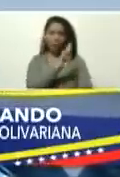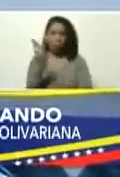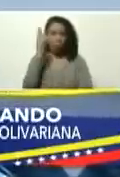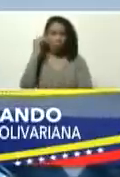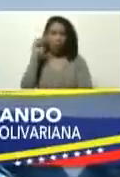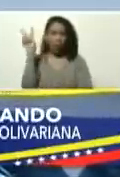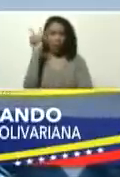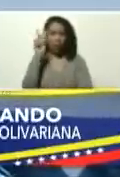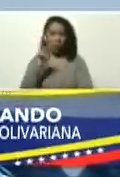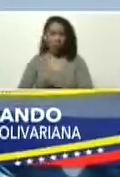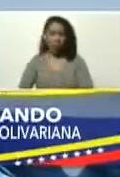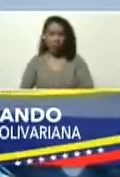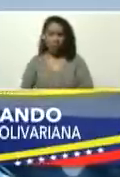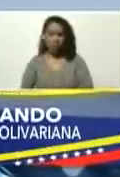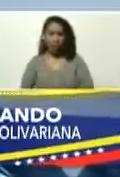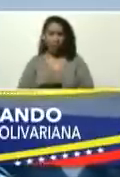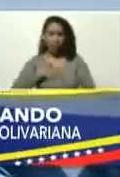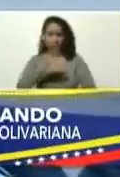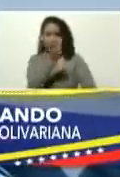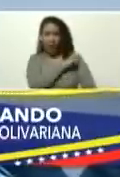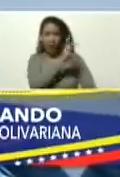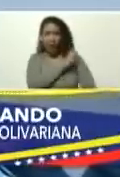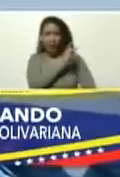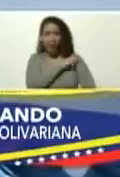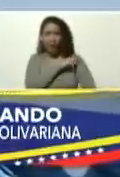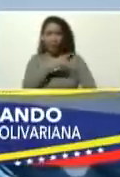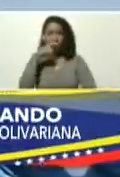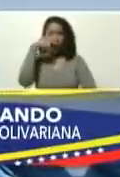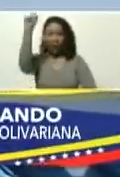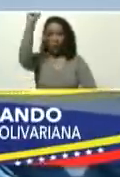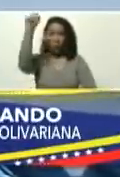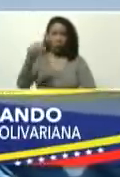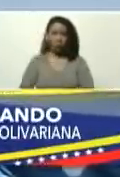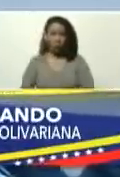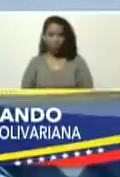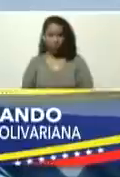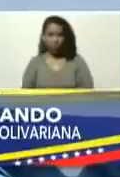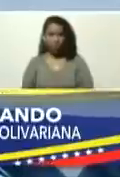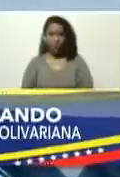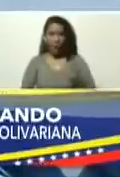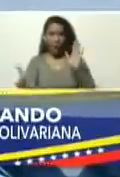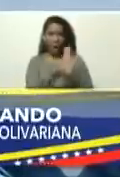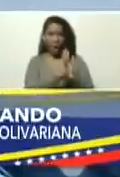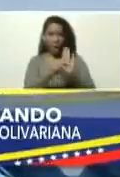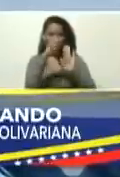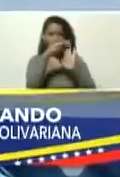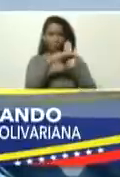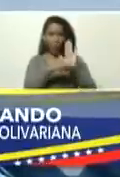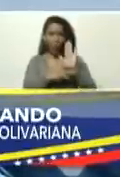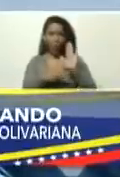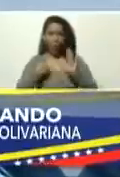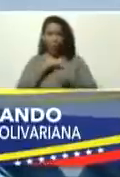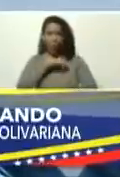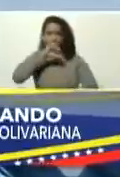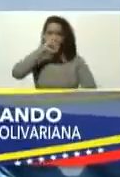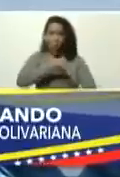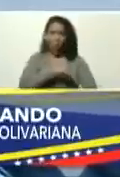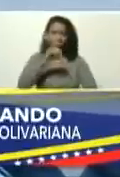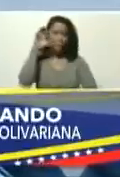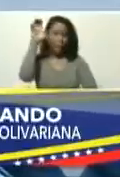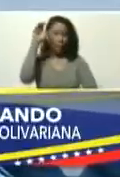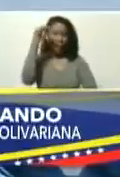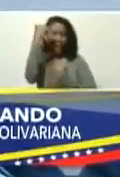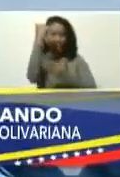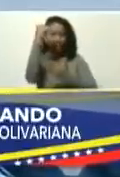Bolivariana de Venezuela, de mi comandante en jefe, Nicolás Maduro Moros, de las leyes y reglamentos de nuestra amada patria, bajo la